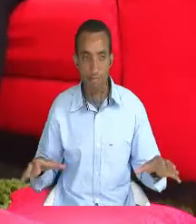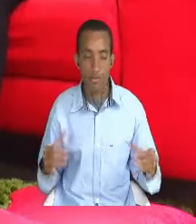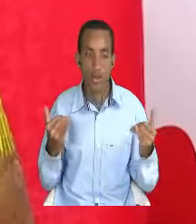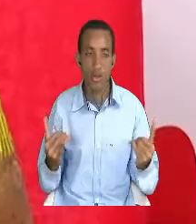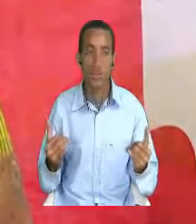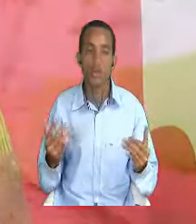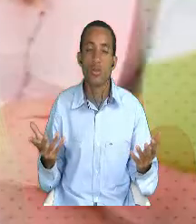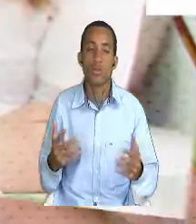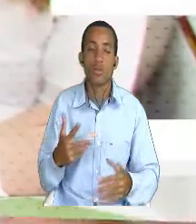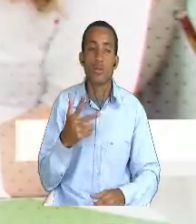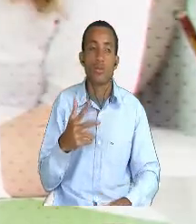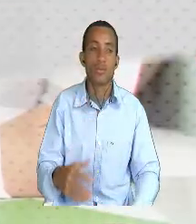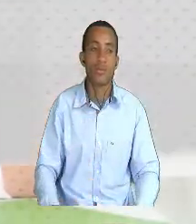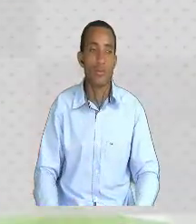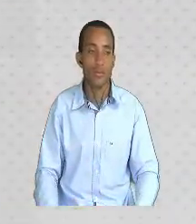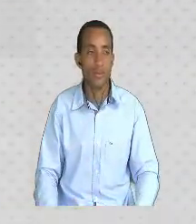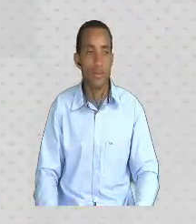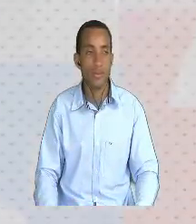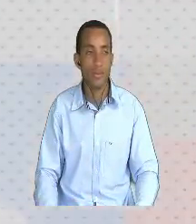Zona Trañi.